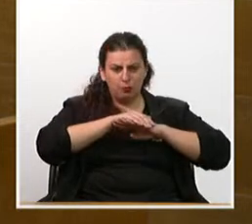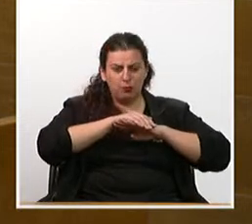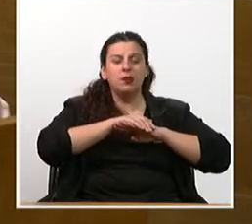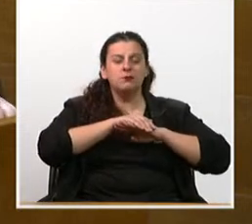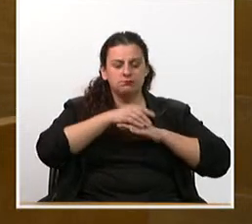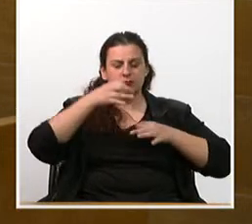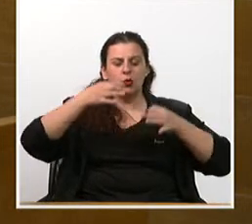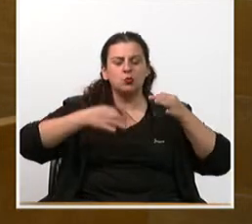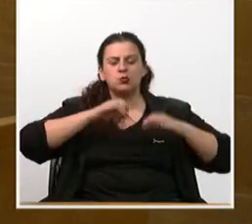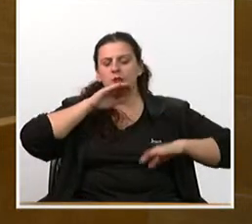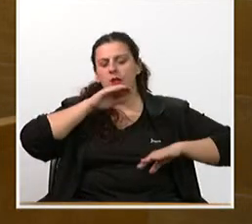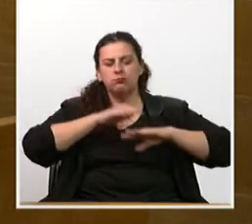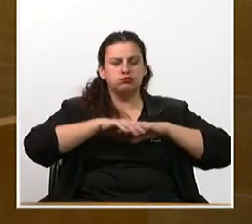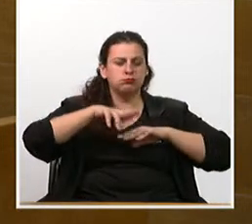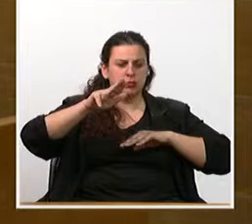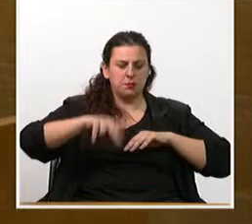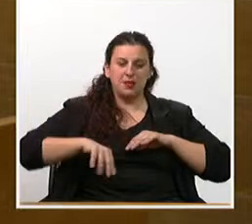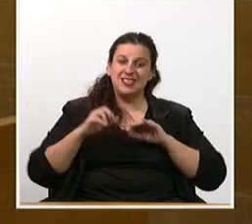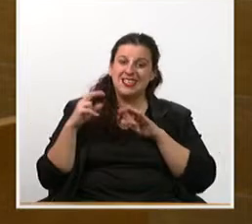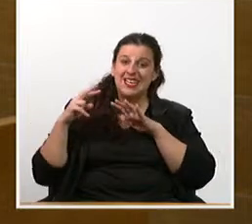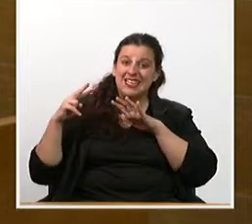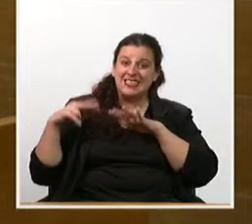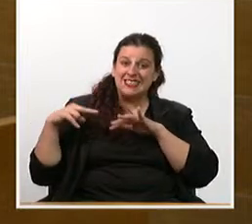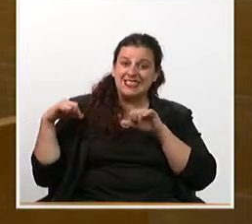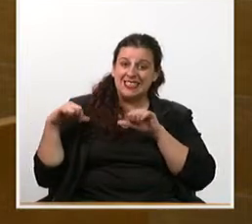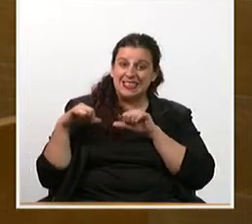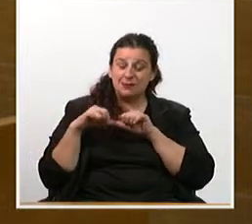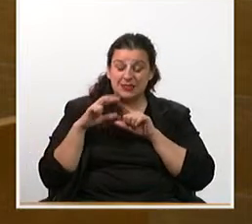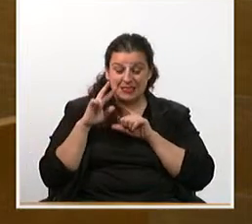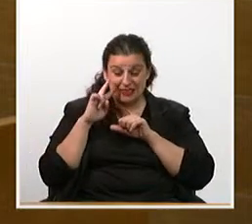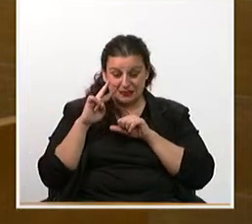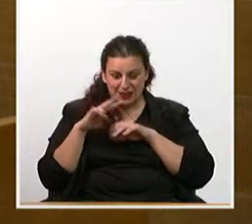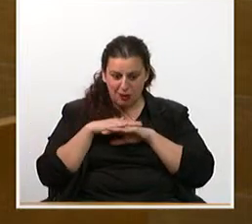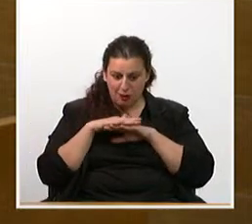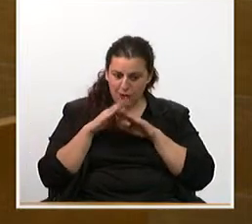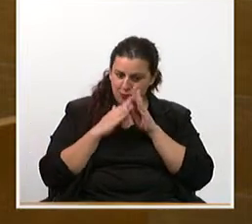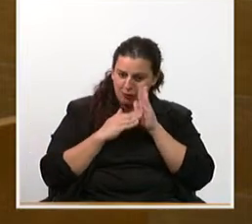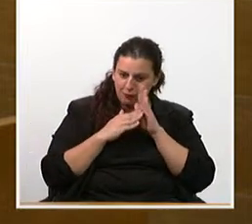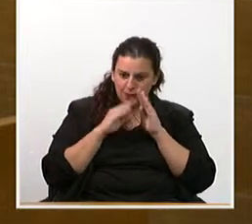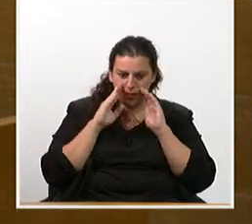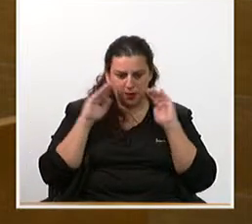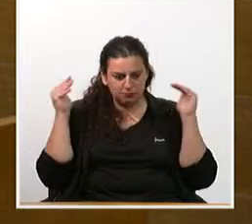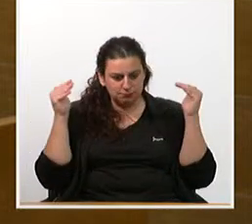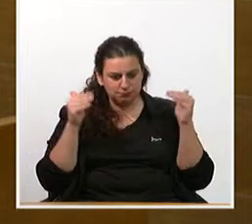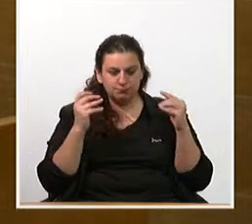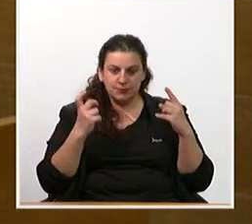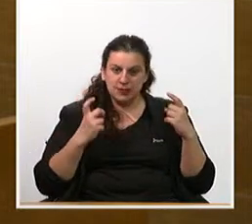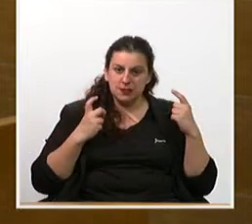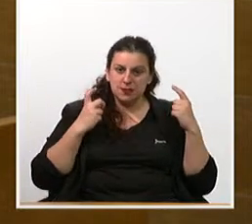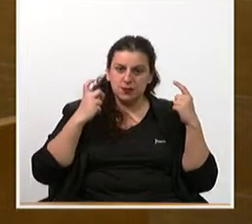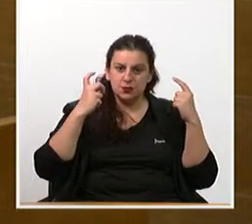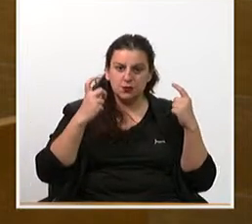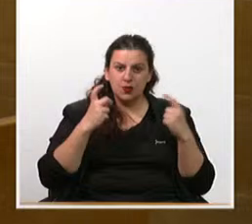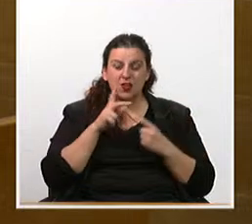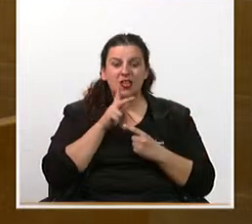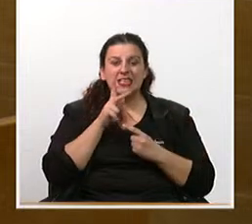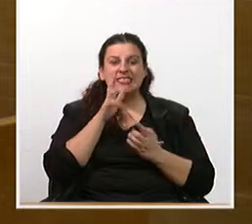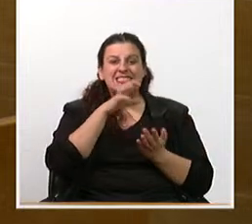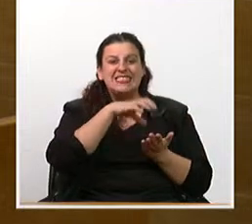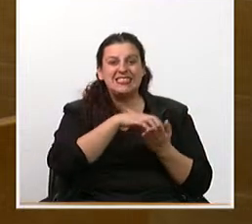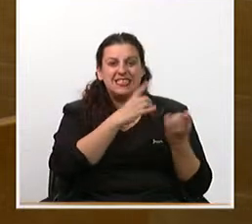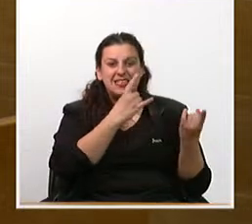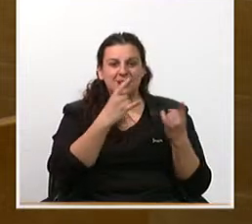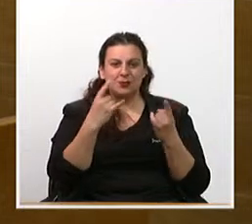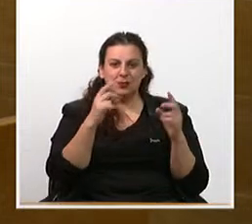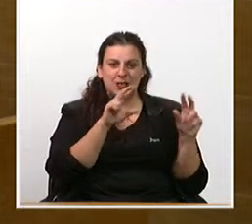la justicia en 7 meses hemos visto como el actual consello ha centrado todos sus esfuerzos en acabar con todos los chiringuitos del botánic y ha